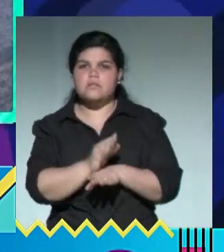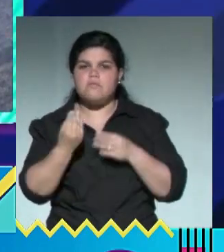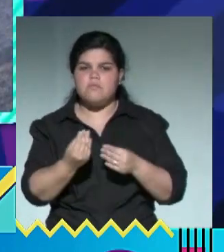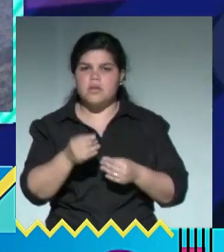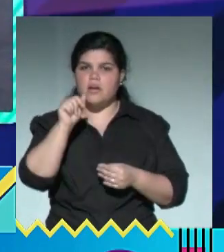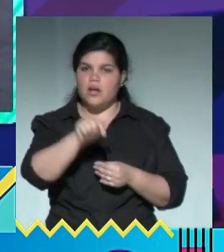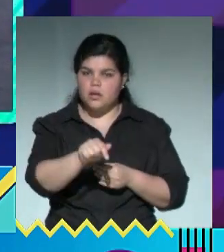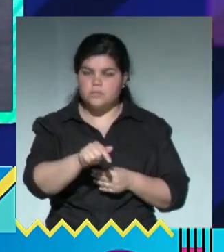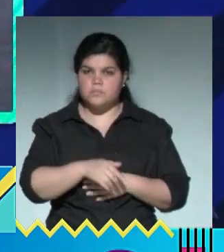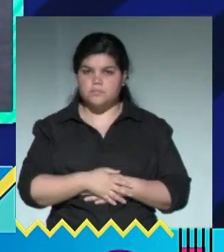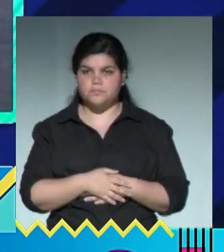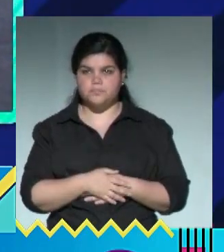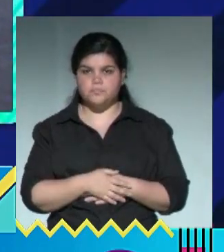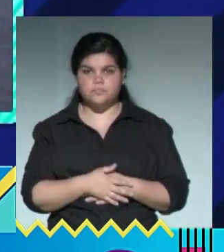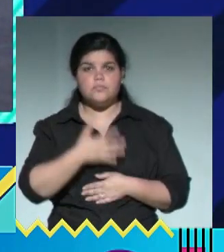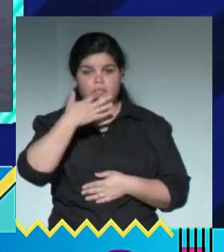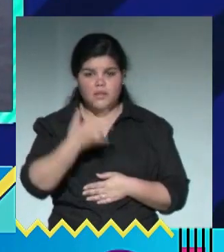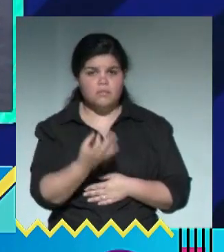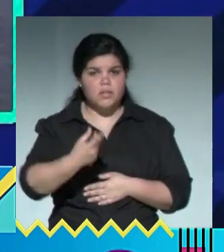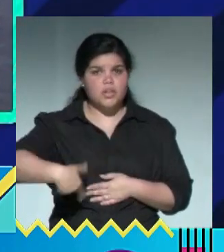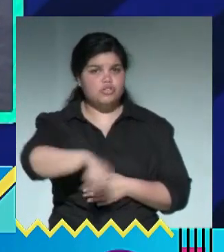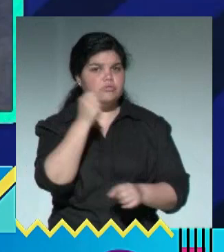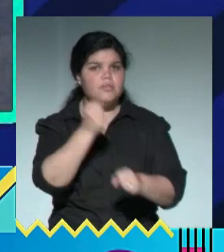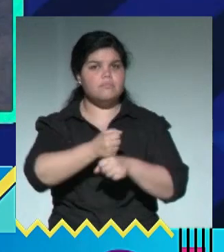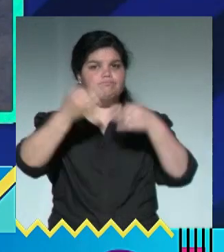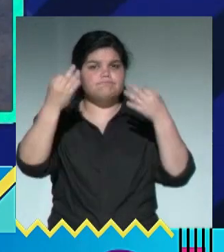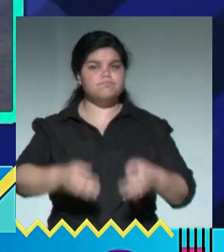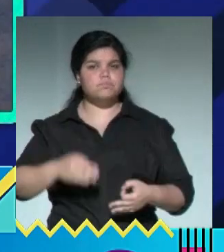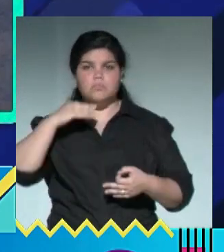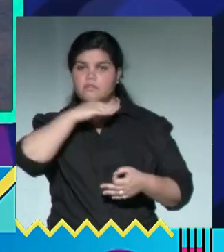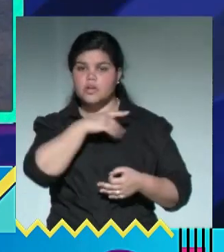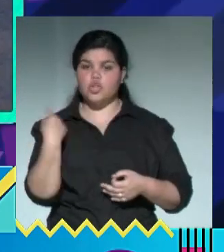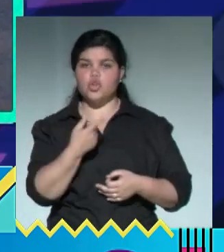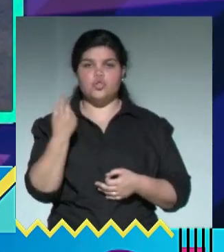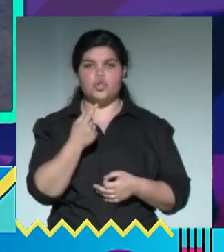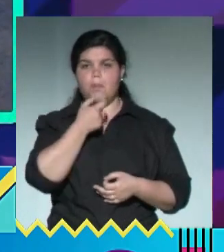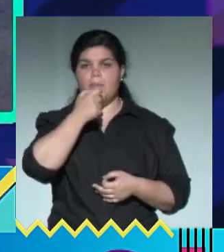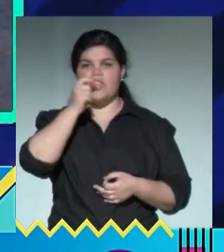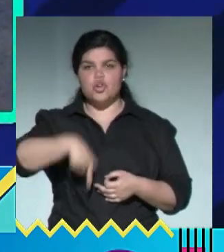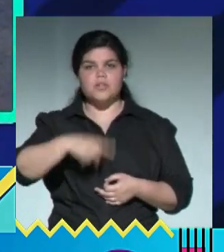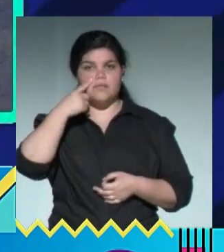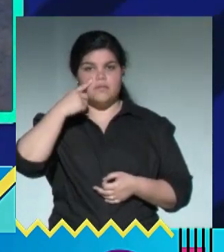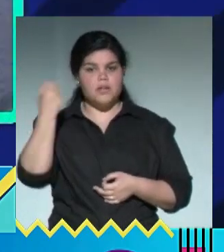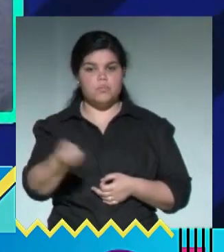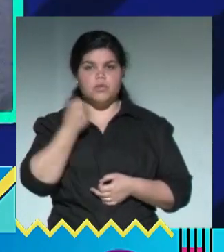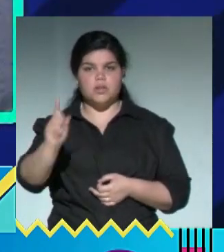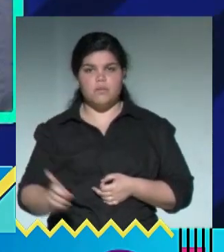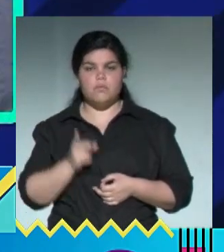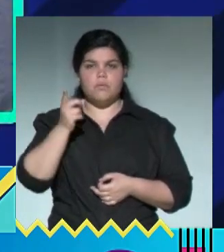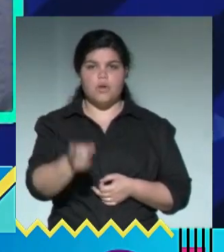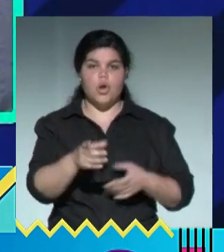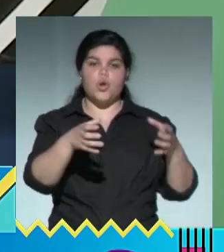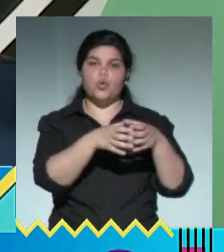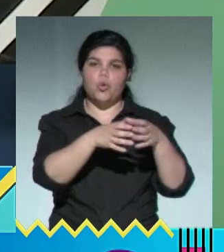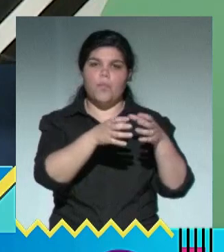Donde realmente han hecho una enorme tarea. Bueno, nada, yo creo que los mendocinos tenemos que estar más que orgullosos de los cuerpos de guardaparque,